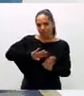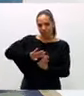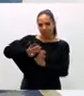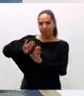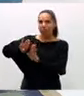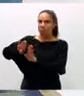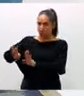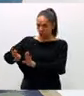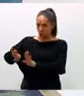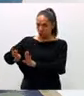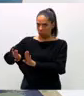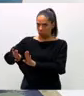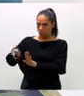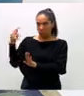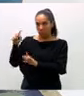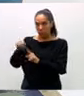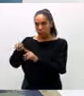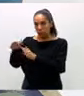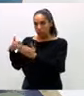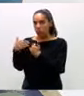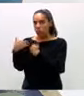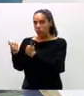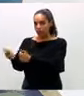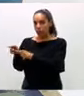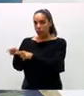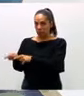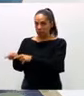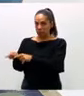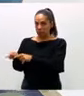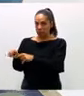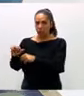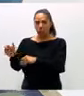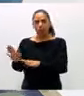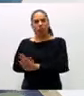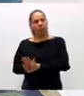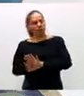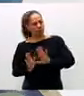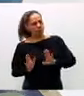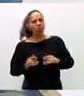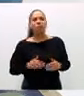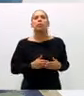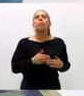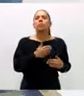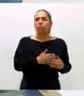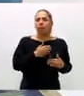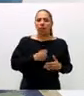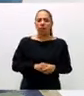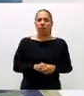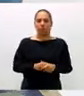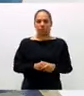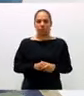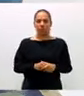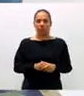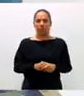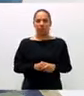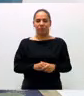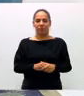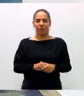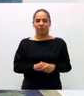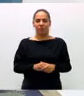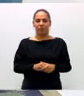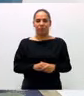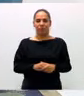negociación, este es un caso de estudio. Ustedes lo van a ver así como muy